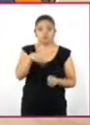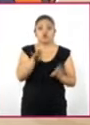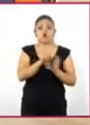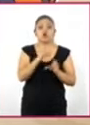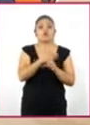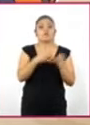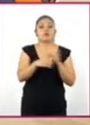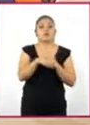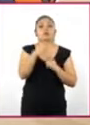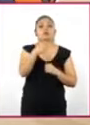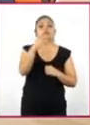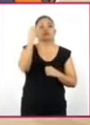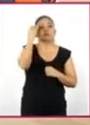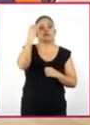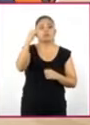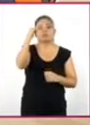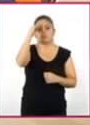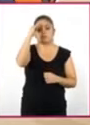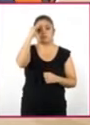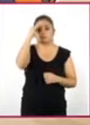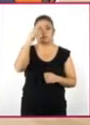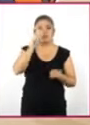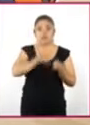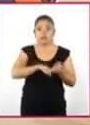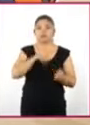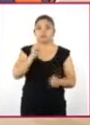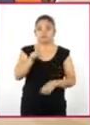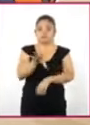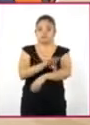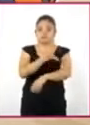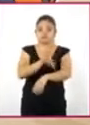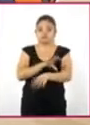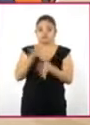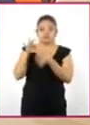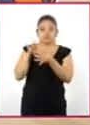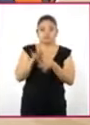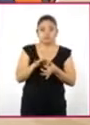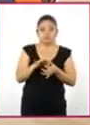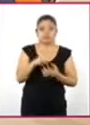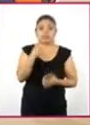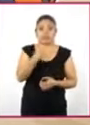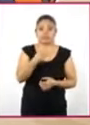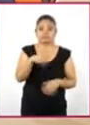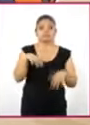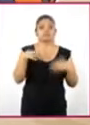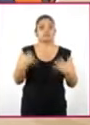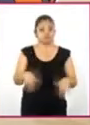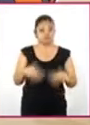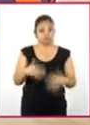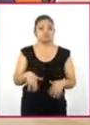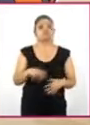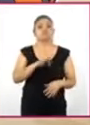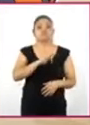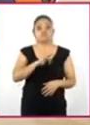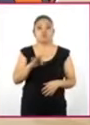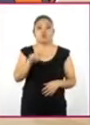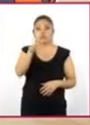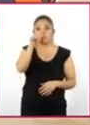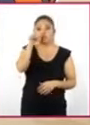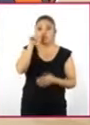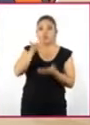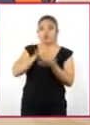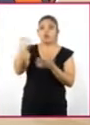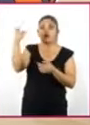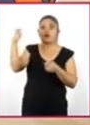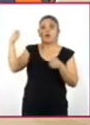gran paso para poder usar la luz eléctrica. En la biología, el investigador inglés Charles Darwin desarrolló la teoría